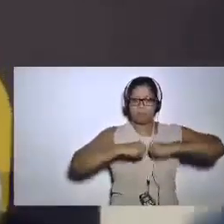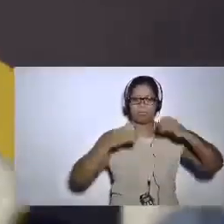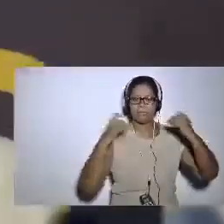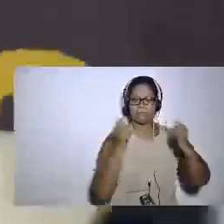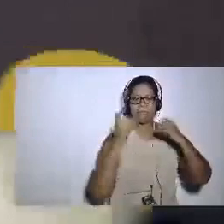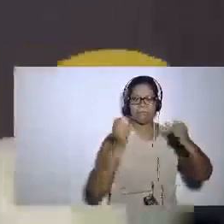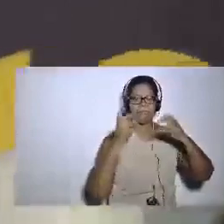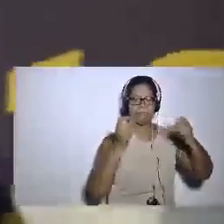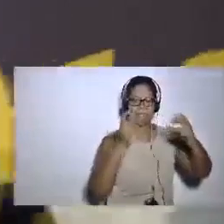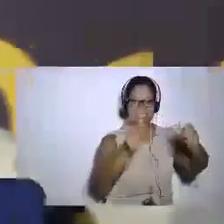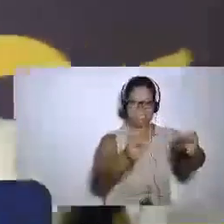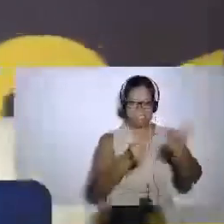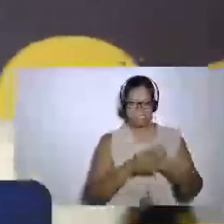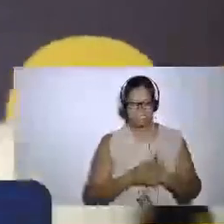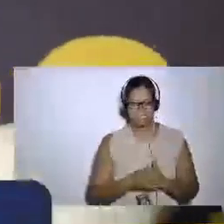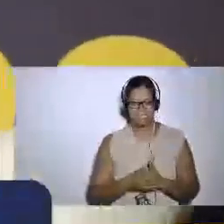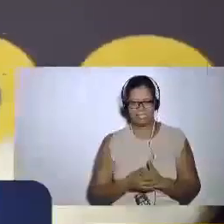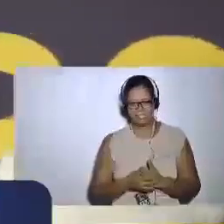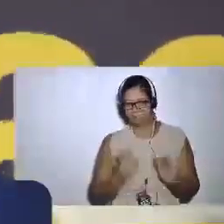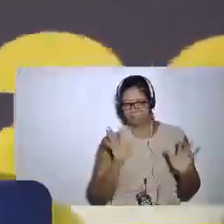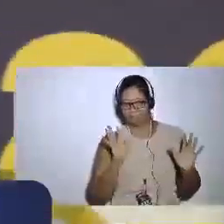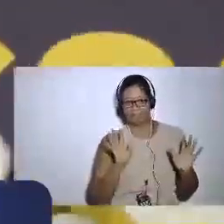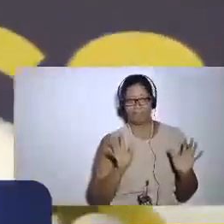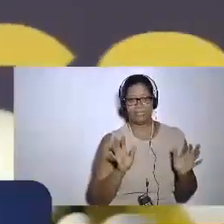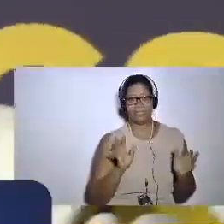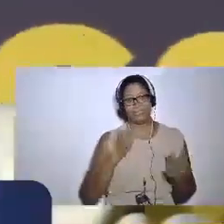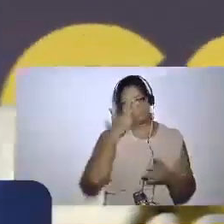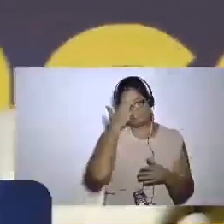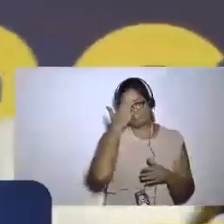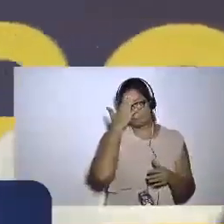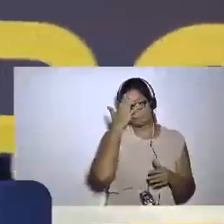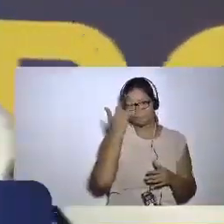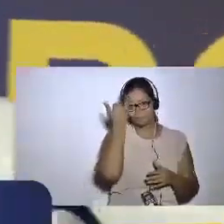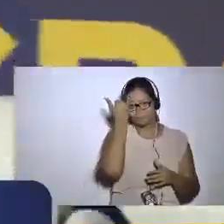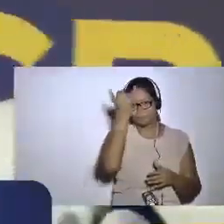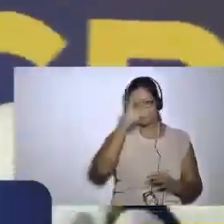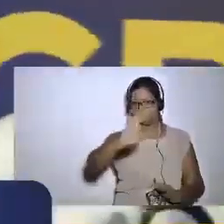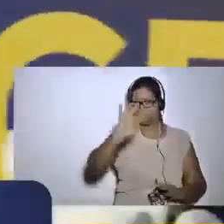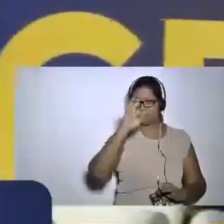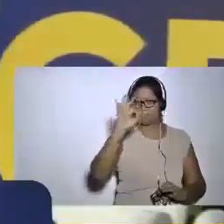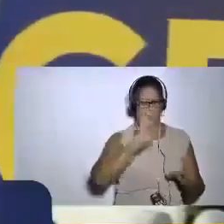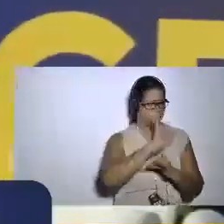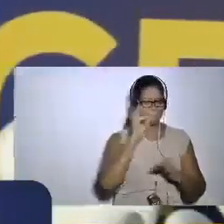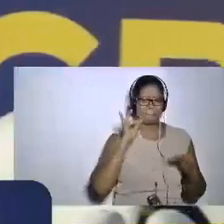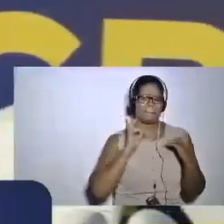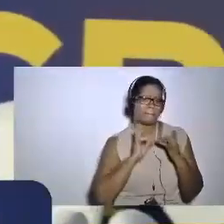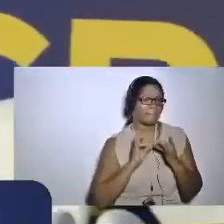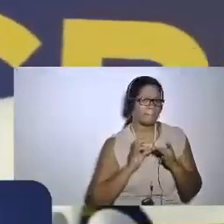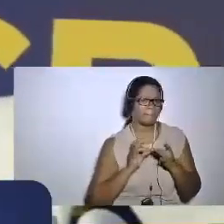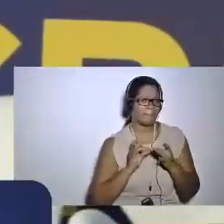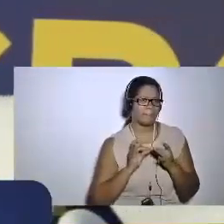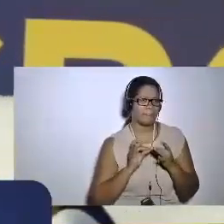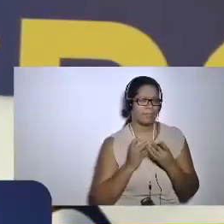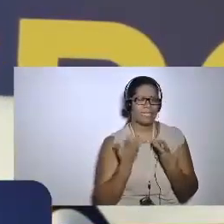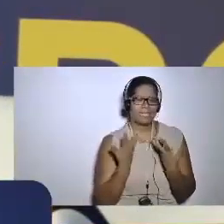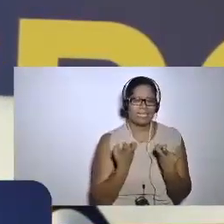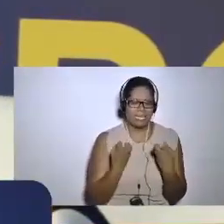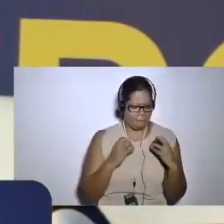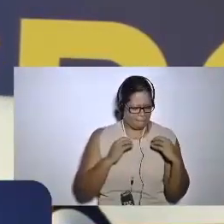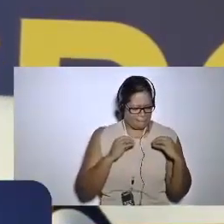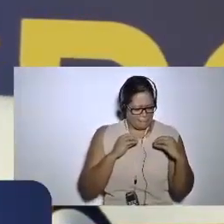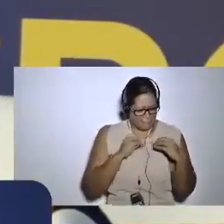rápido, esto rompe cosas rápido, nosotros sabemos que es una muy buena idea, entonces